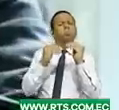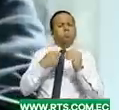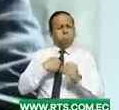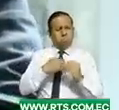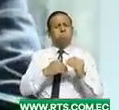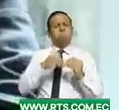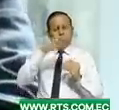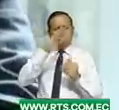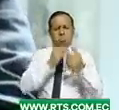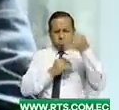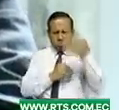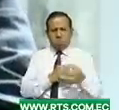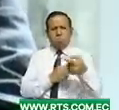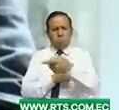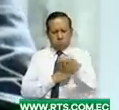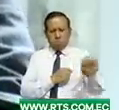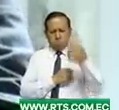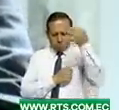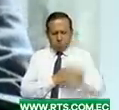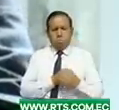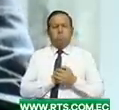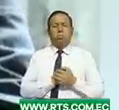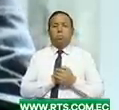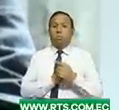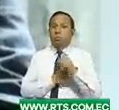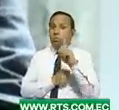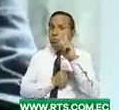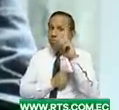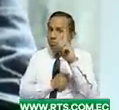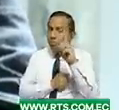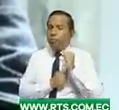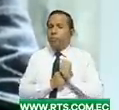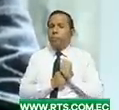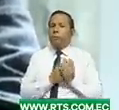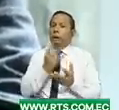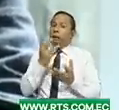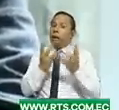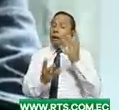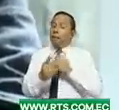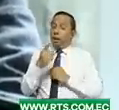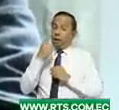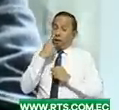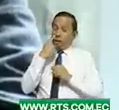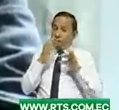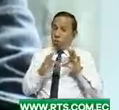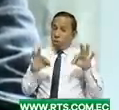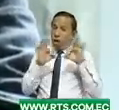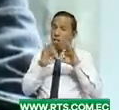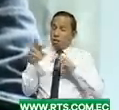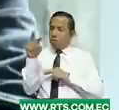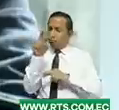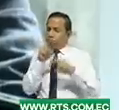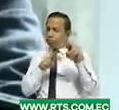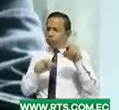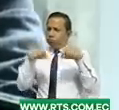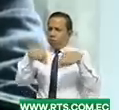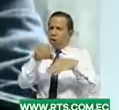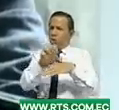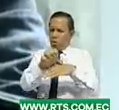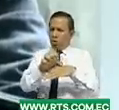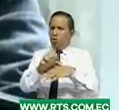pero nadie puede perder de vista que en el Ecuador existe un sector